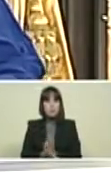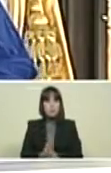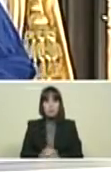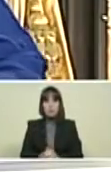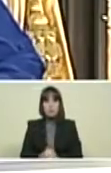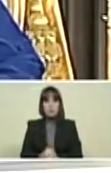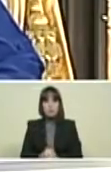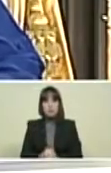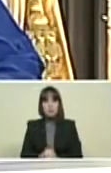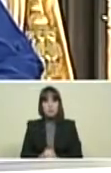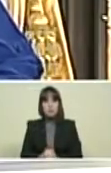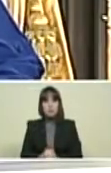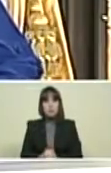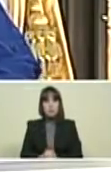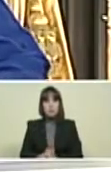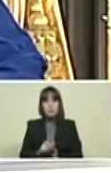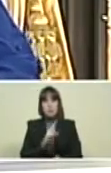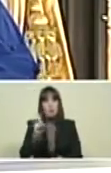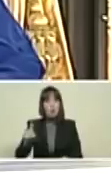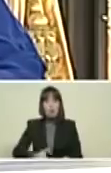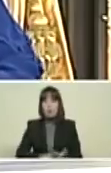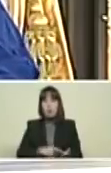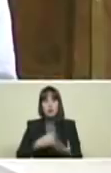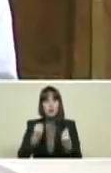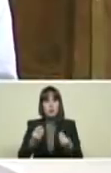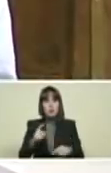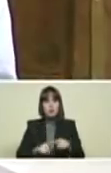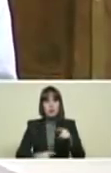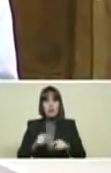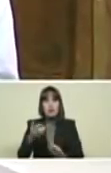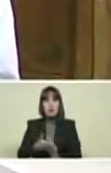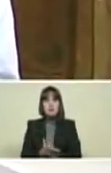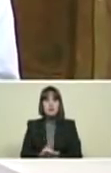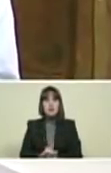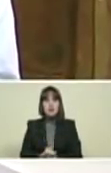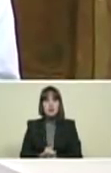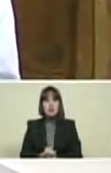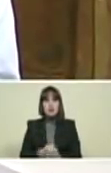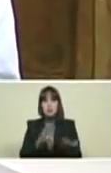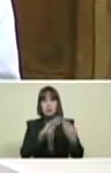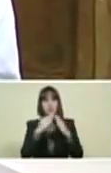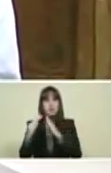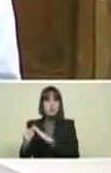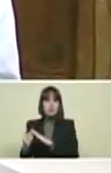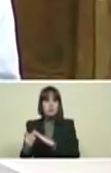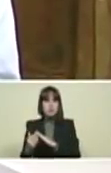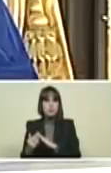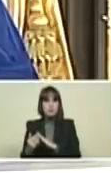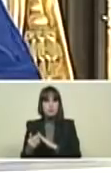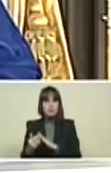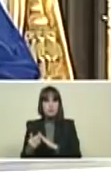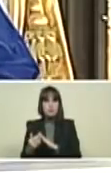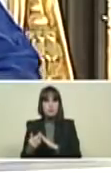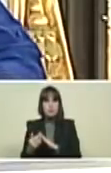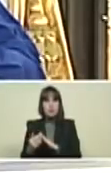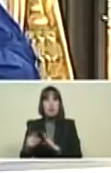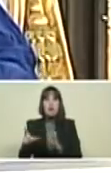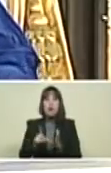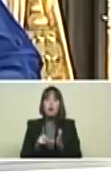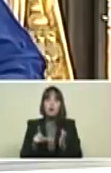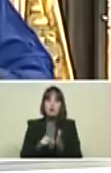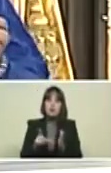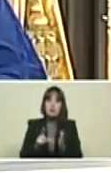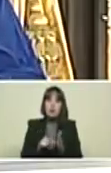se llene, se inunde de jornadas de trabajo en las comunas, en las comunidades, en los liceos, en